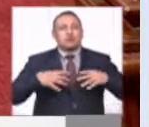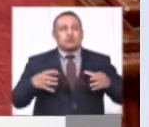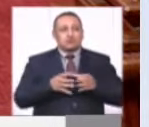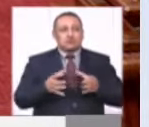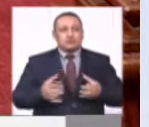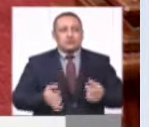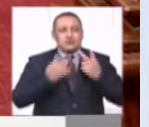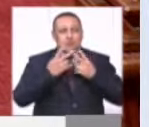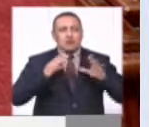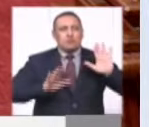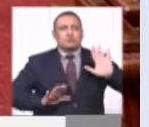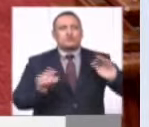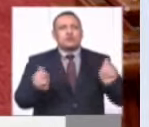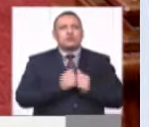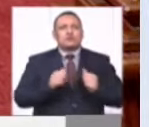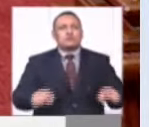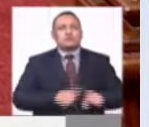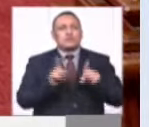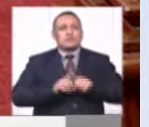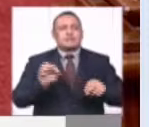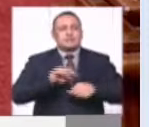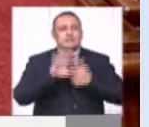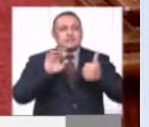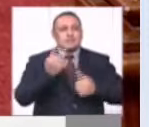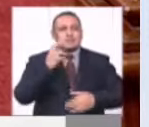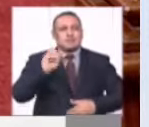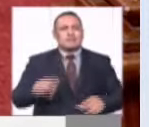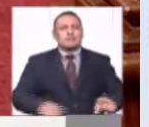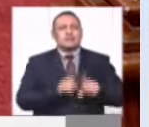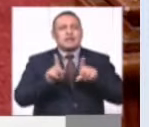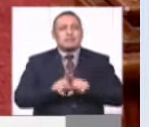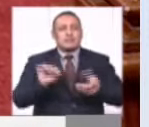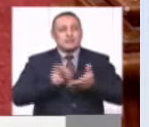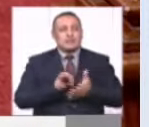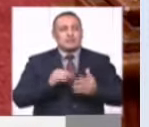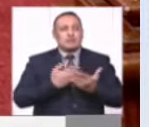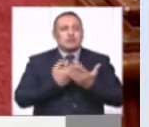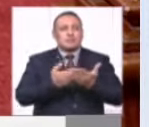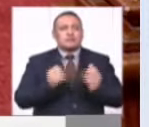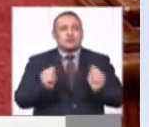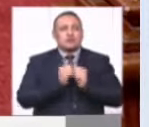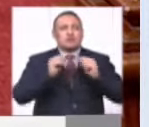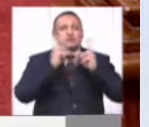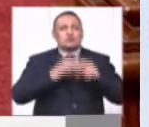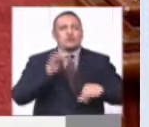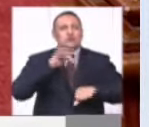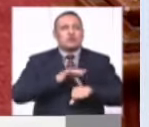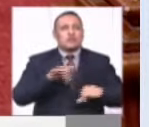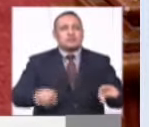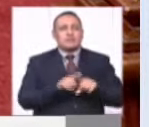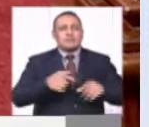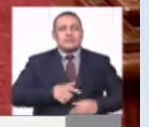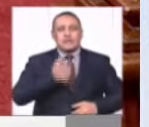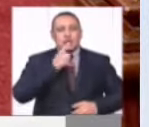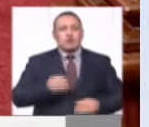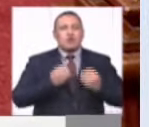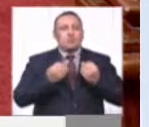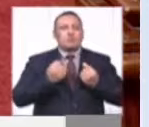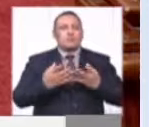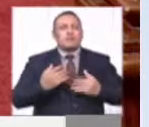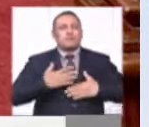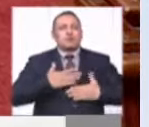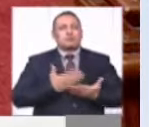Nos hemos comprometido a través del 1620 en el precepto de la intangibilidad del agua como bien